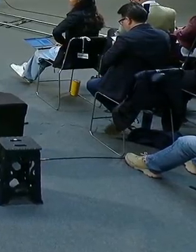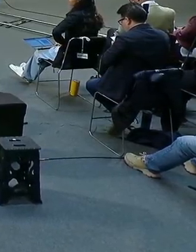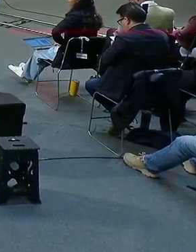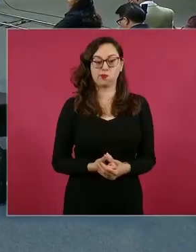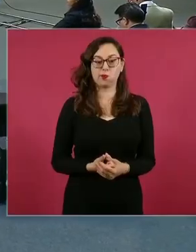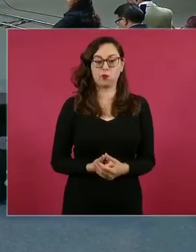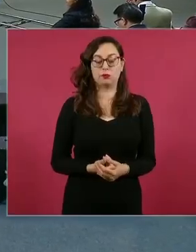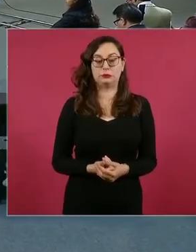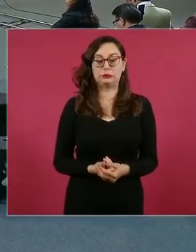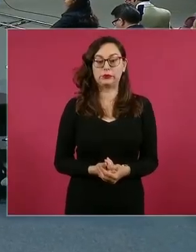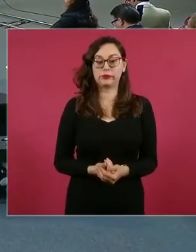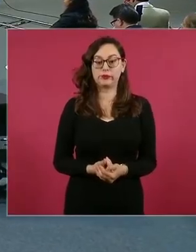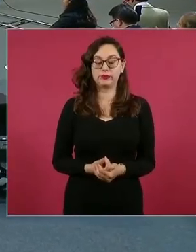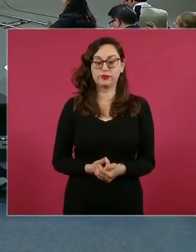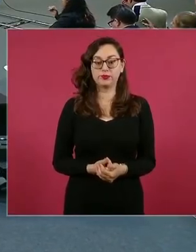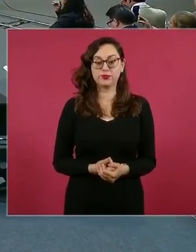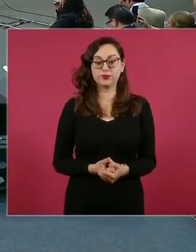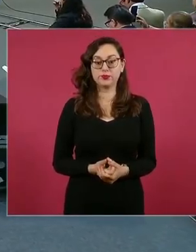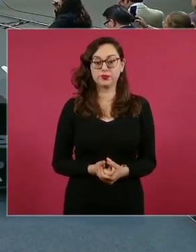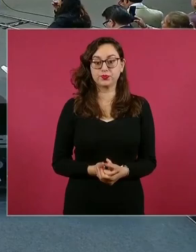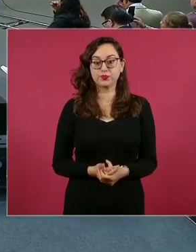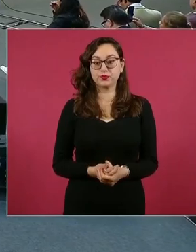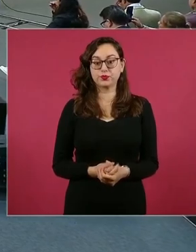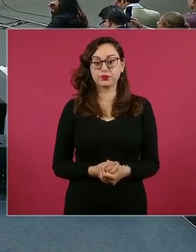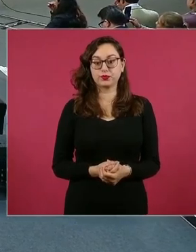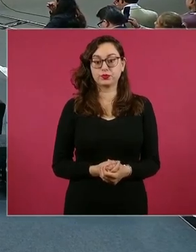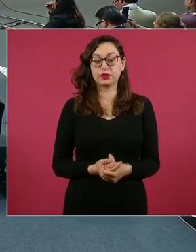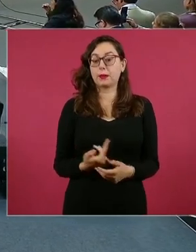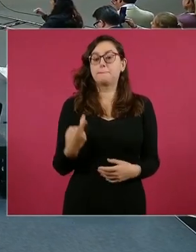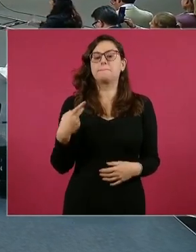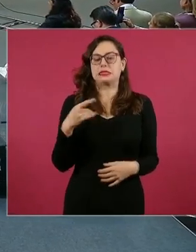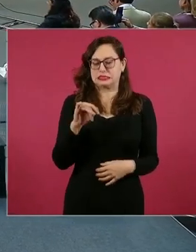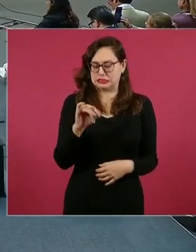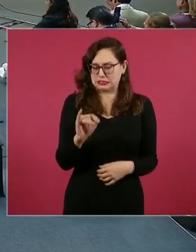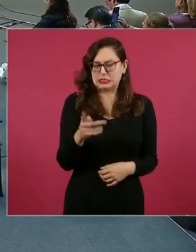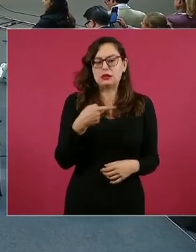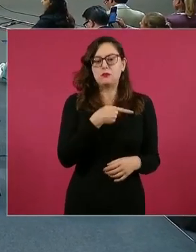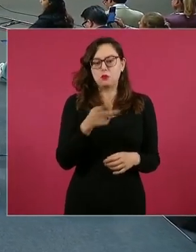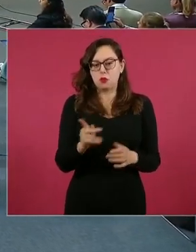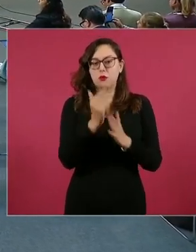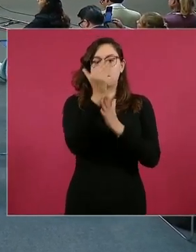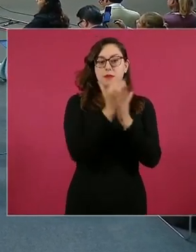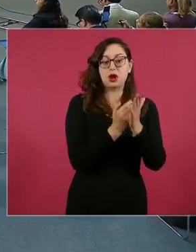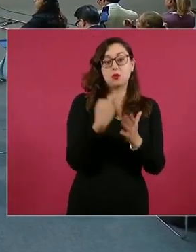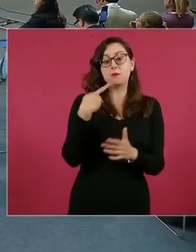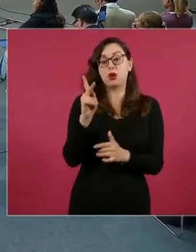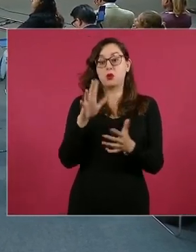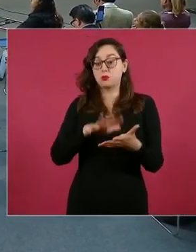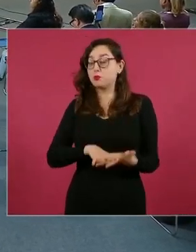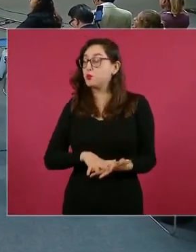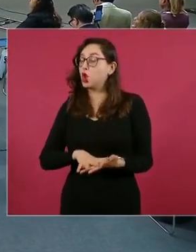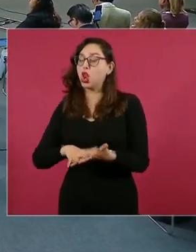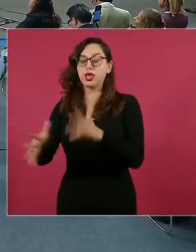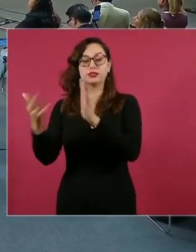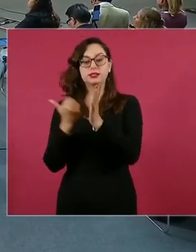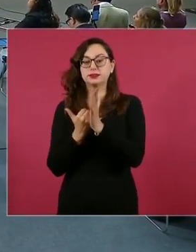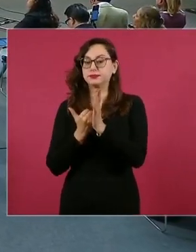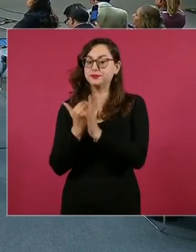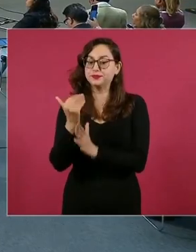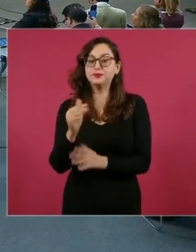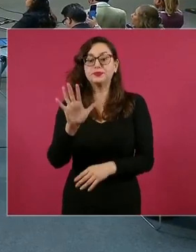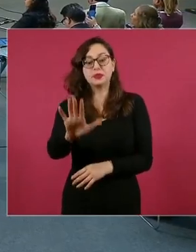cadenas como antes de Manu vco de la viol Sí sí y y y mire